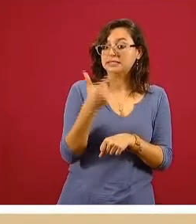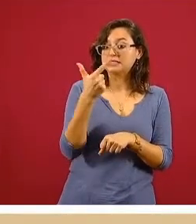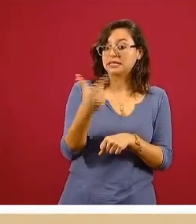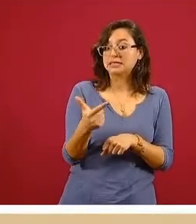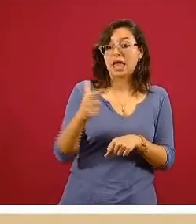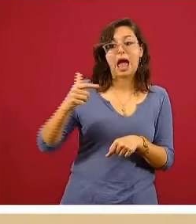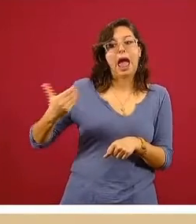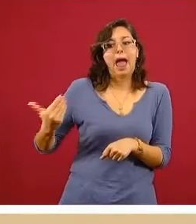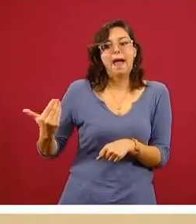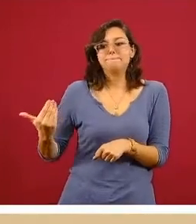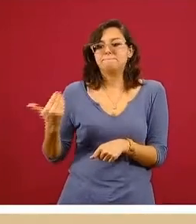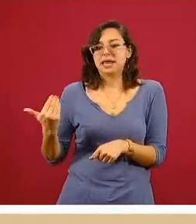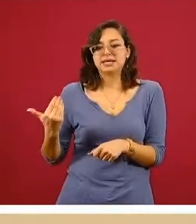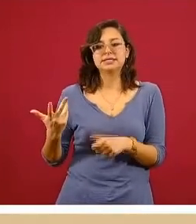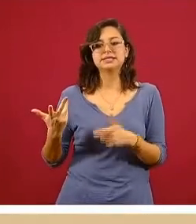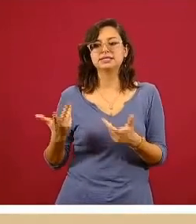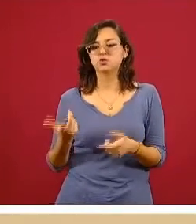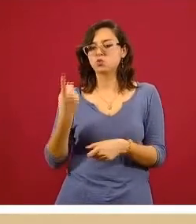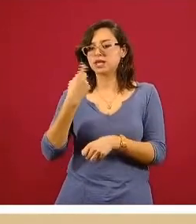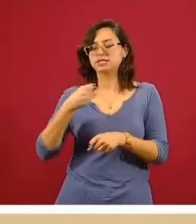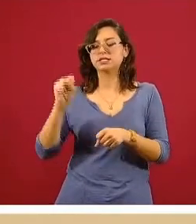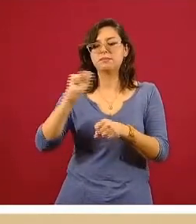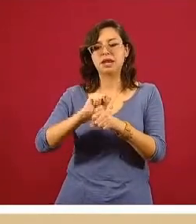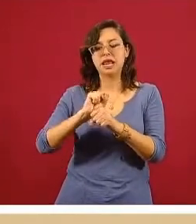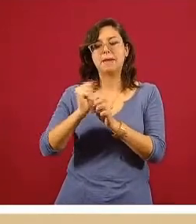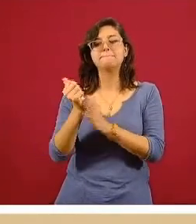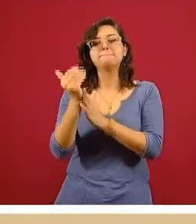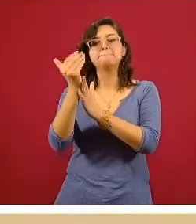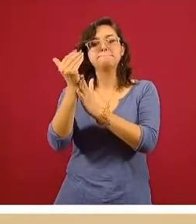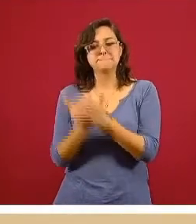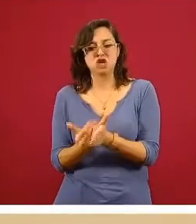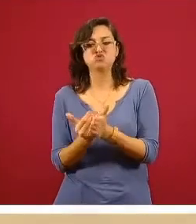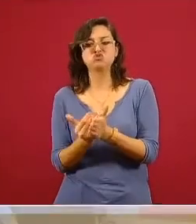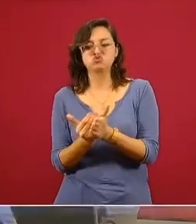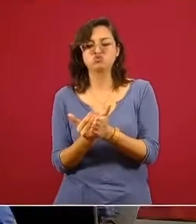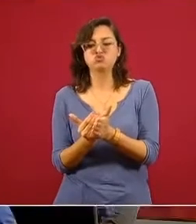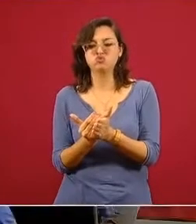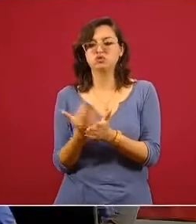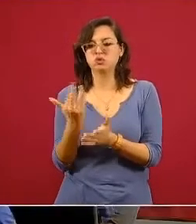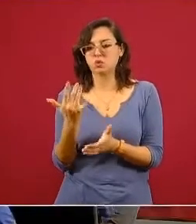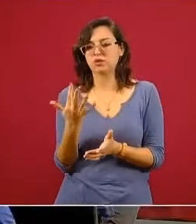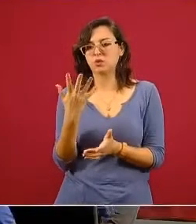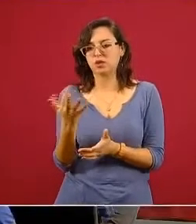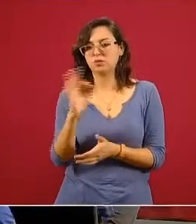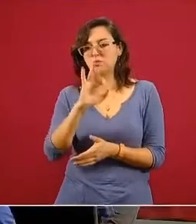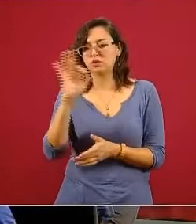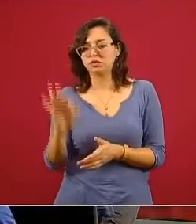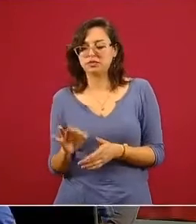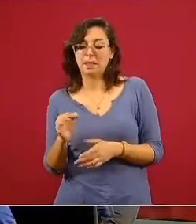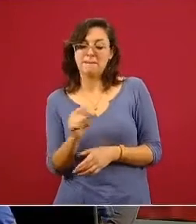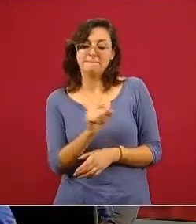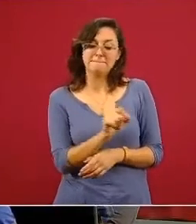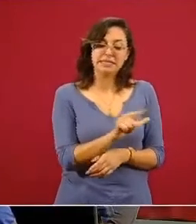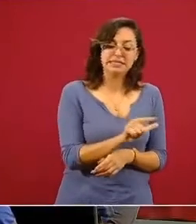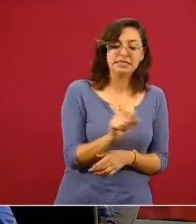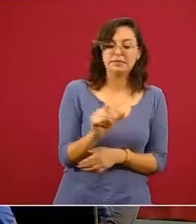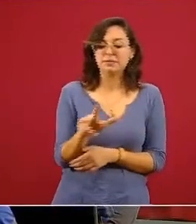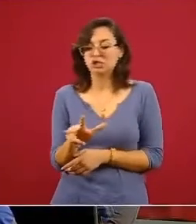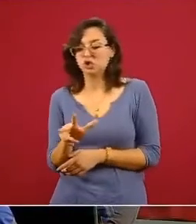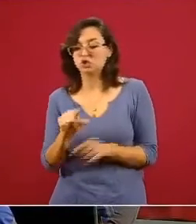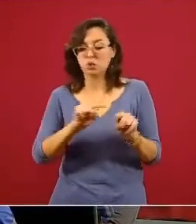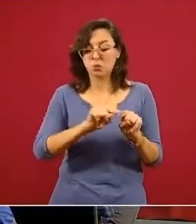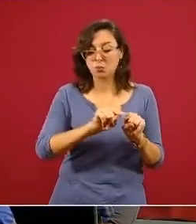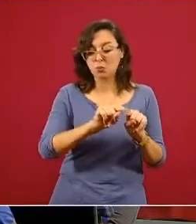descenso apenas lo estamos viendo en la última semana registrada, que es la 28, ya que entre la 27 y la 28 es donde apenas vemos